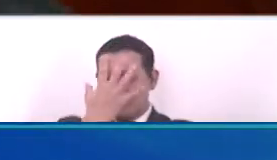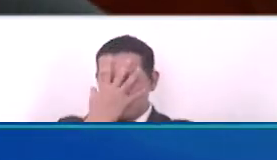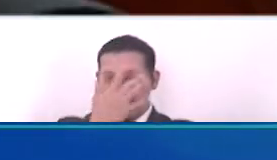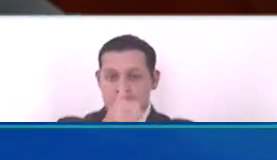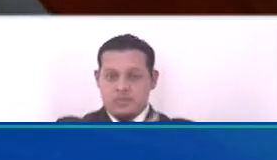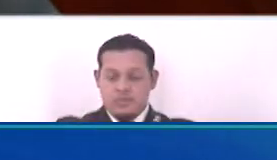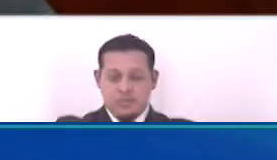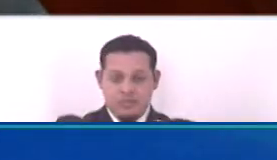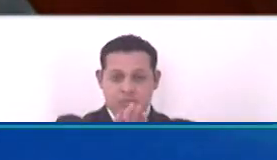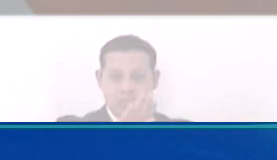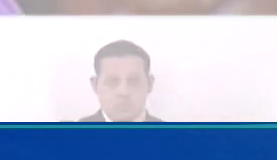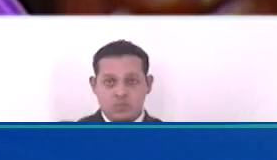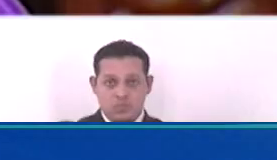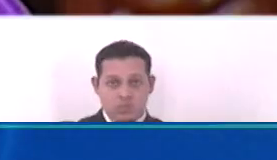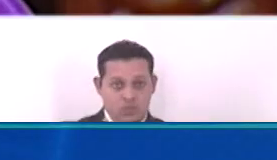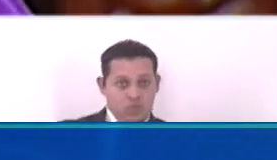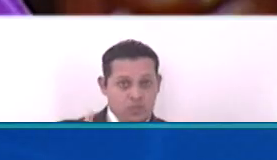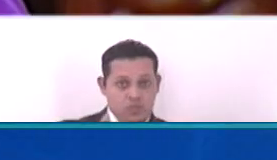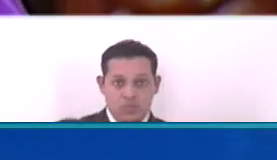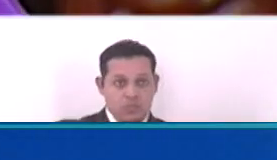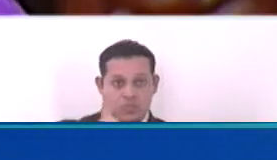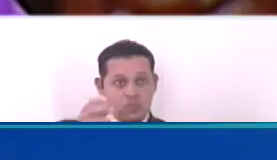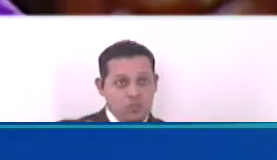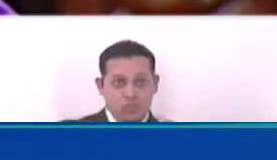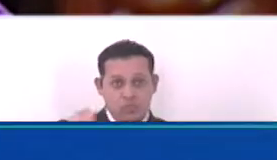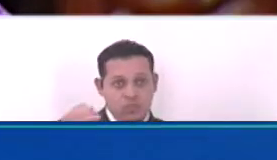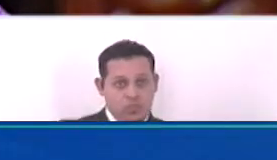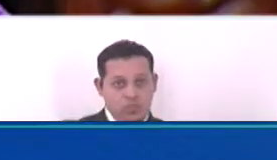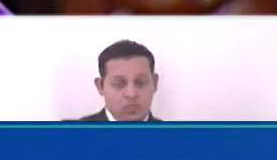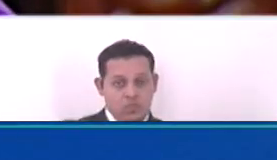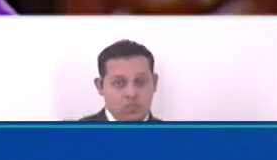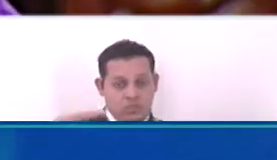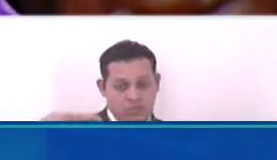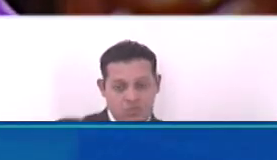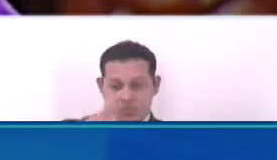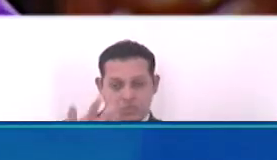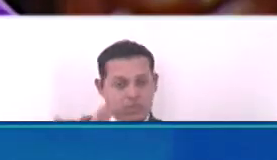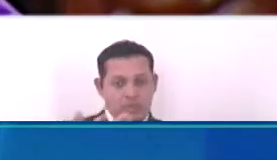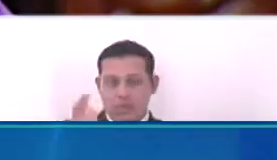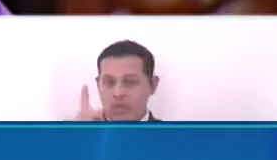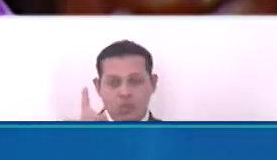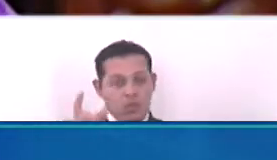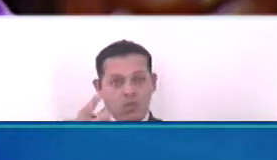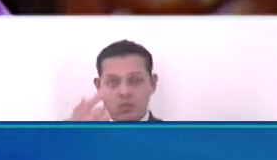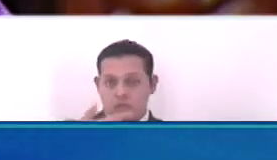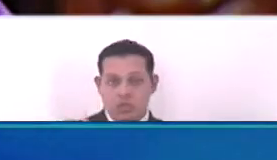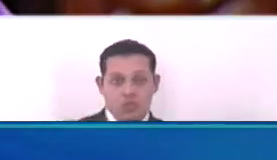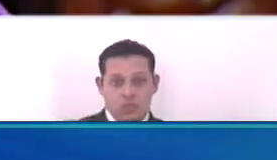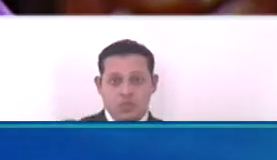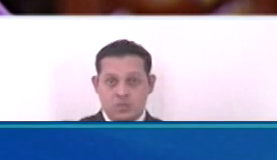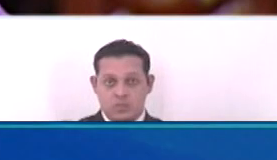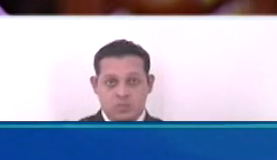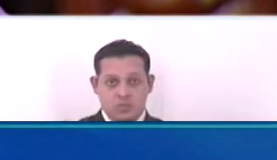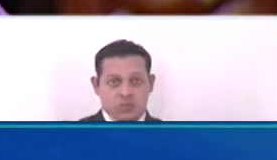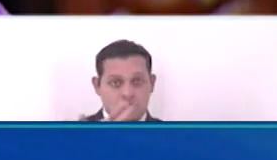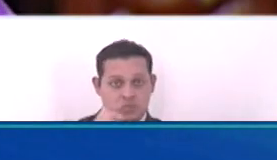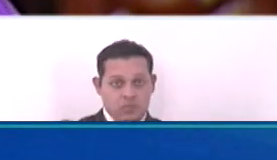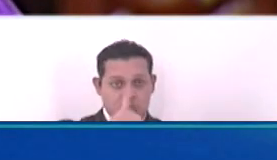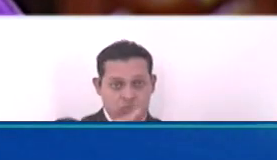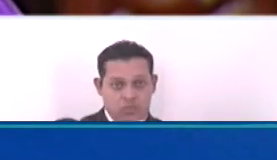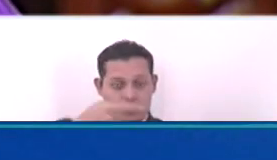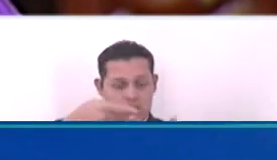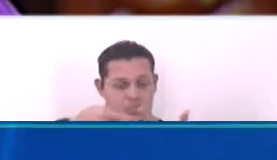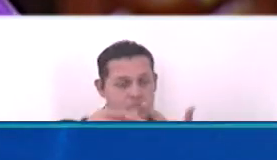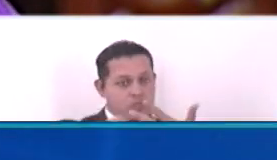le deben al pueblo salvadoreño nosotros no somos jueces para condenar a nadie nuestro deber ya lo establece